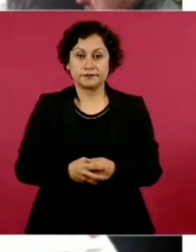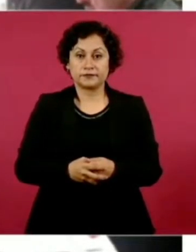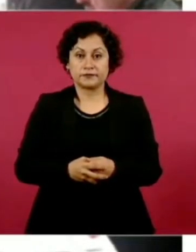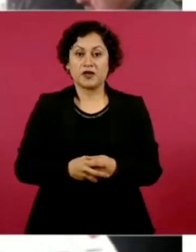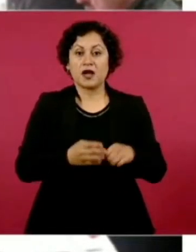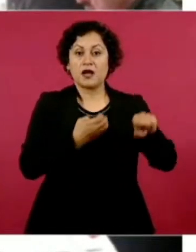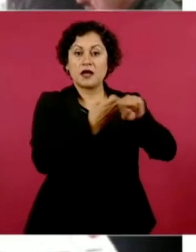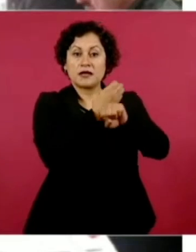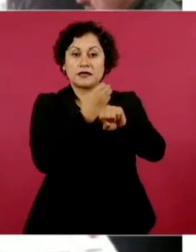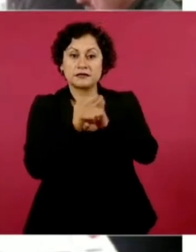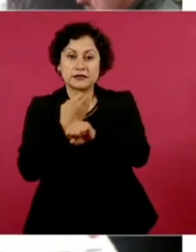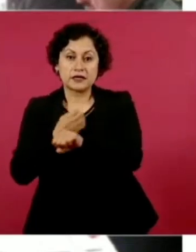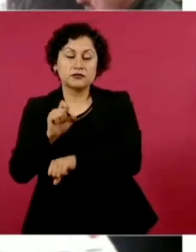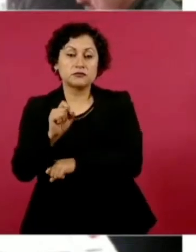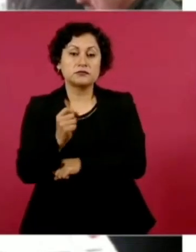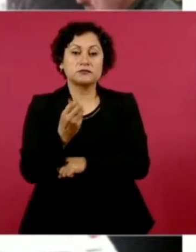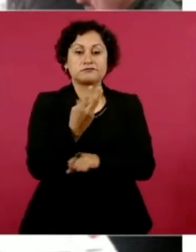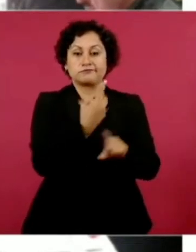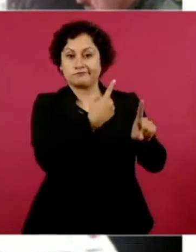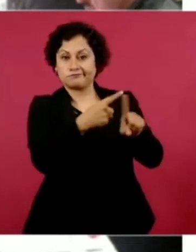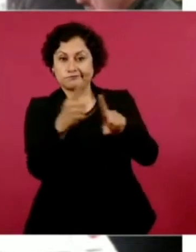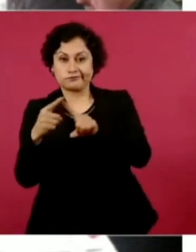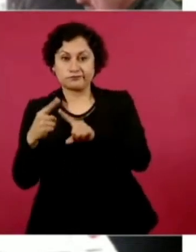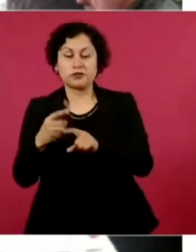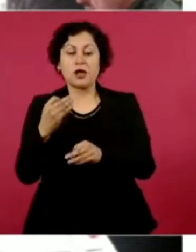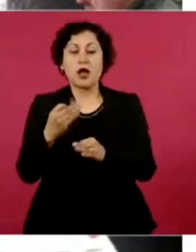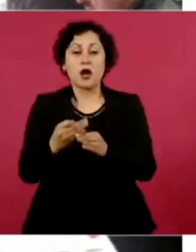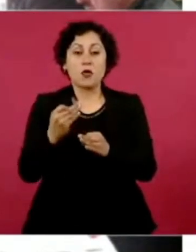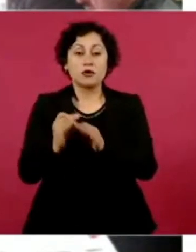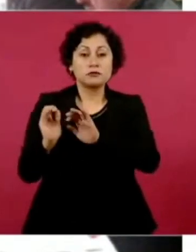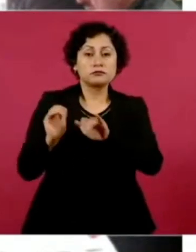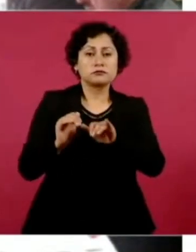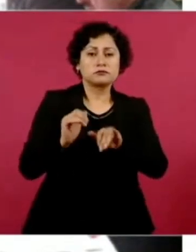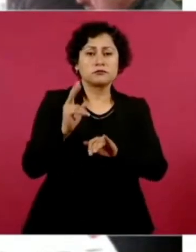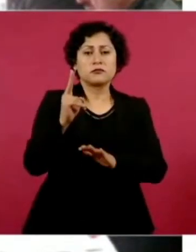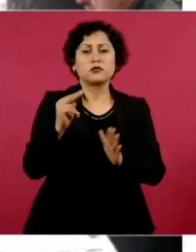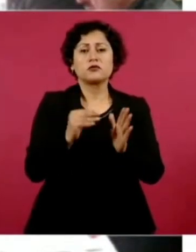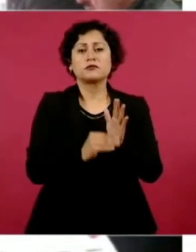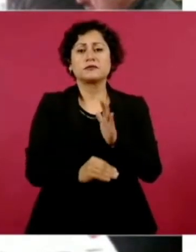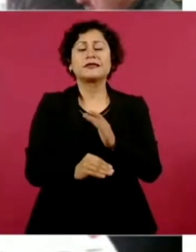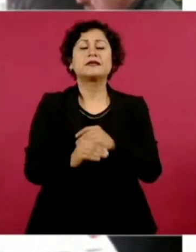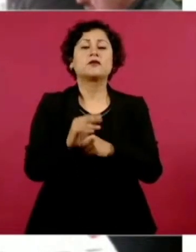federalización. Hasta el momento llevamos 2,041 médicas